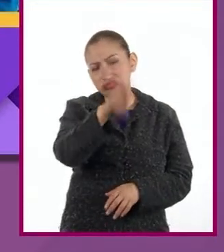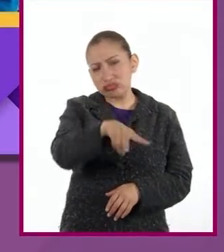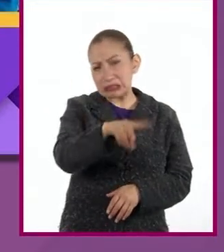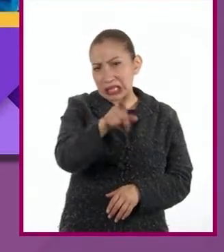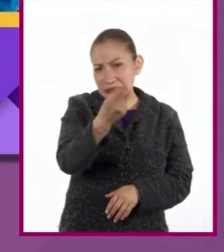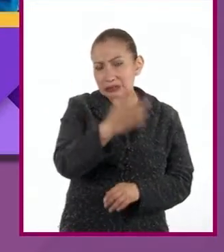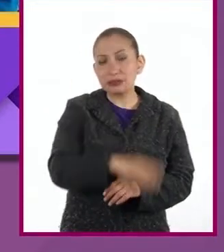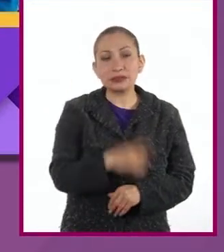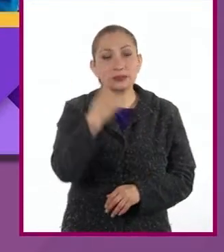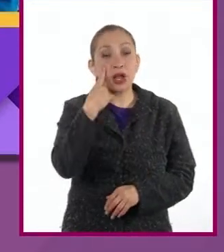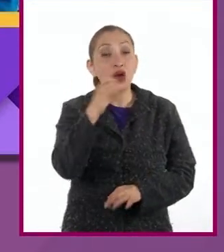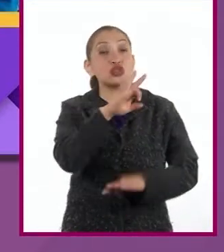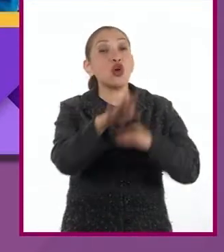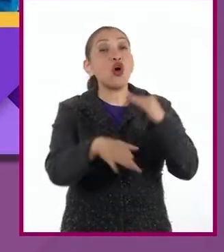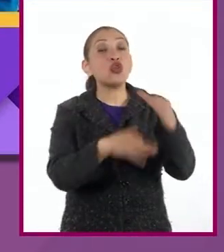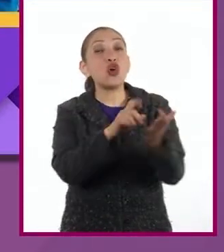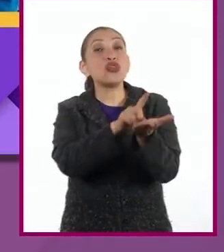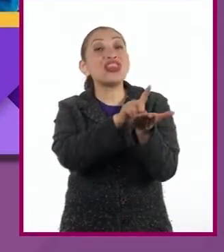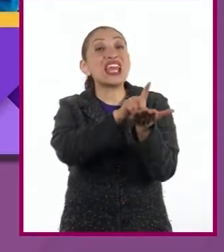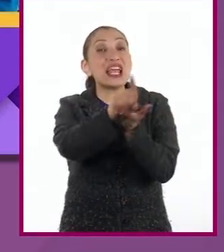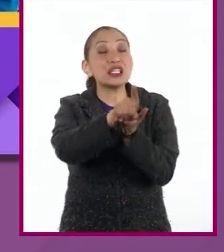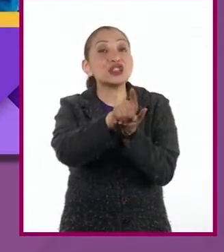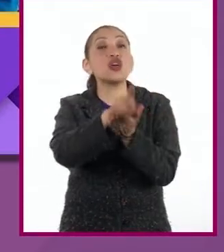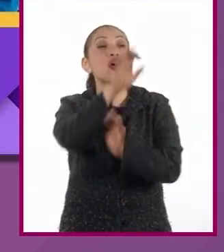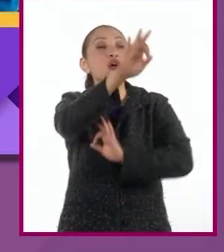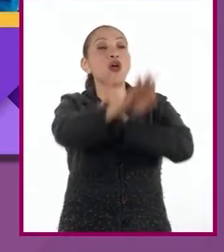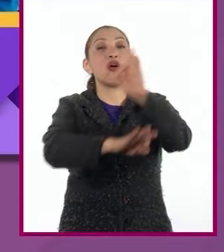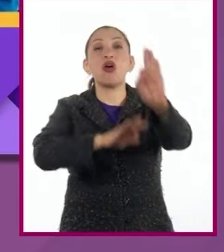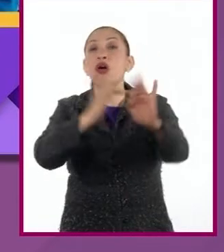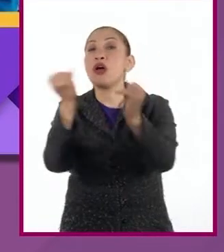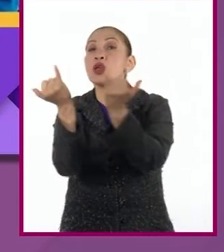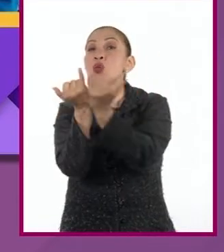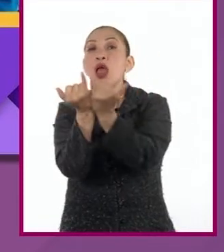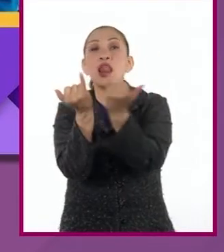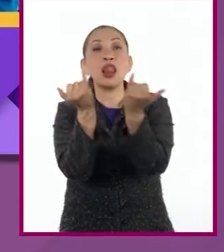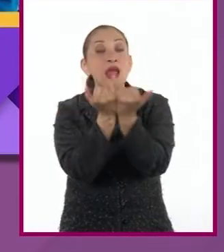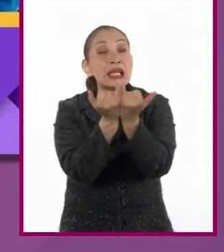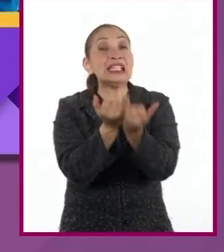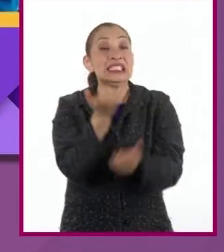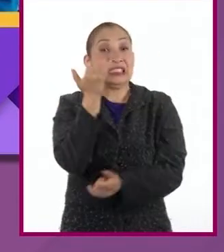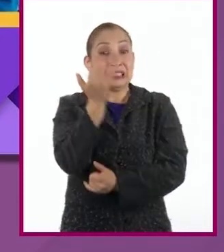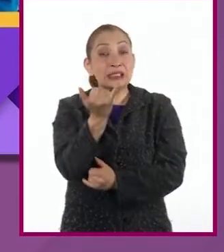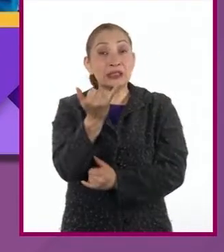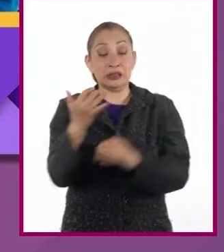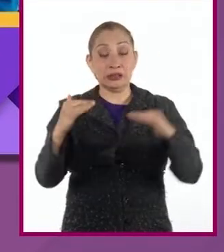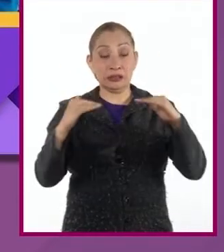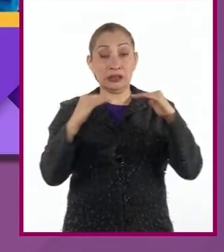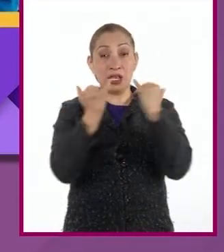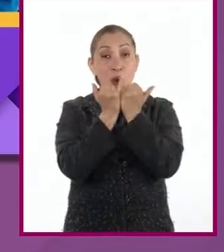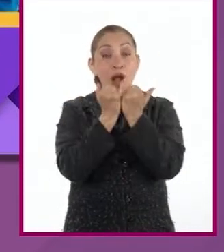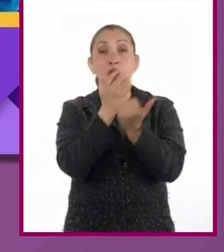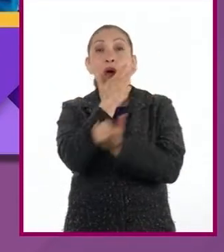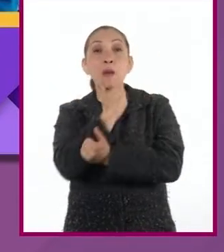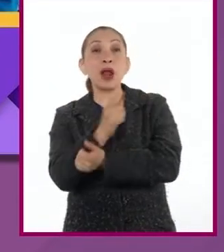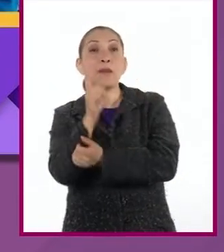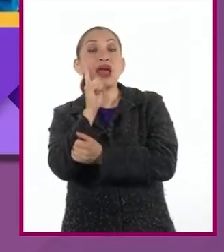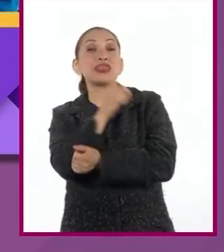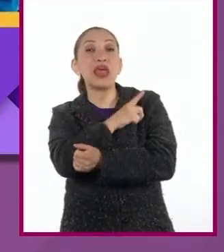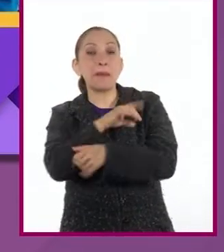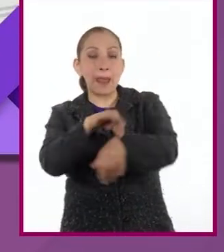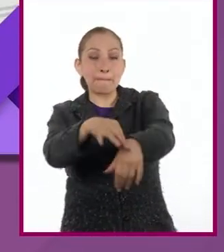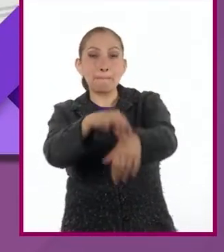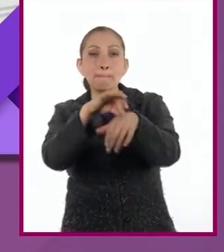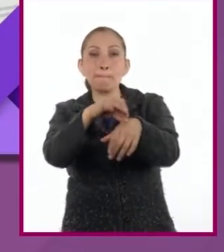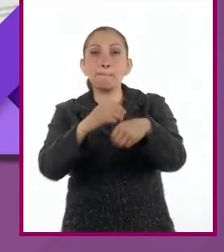es: todos tenemos derecho a ser tratados por igual, y la igualdad de género ha de ser una realidad